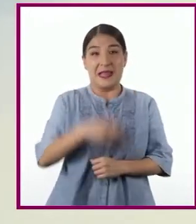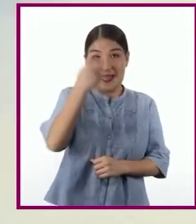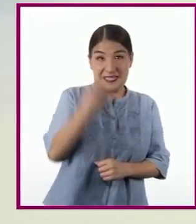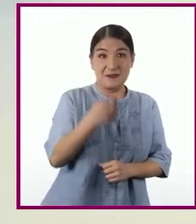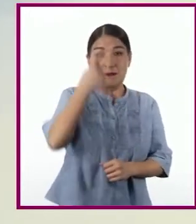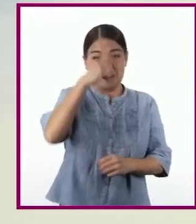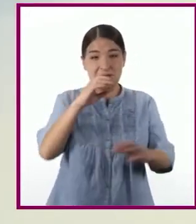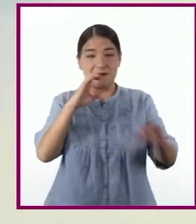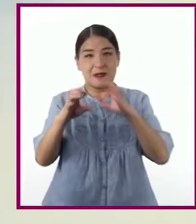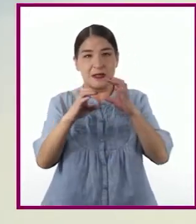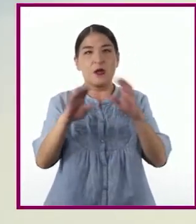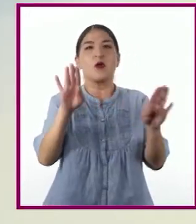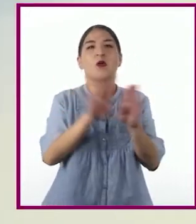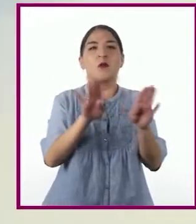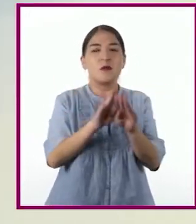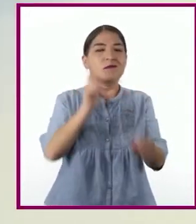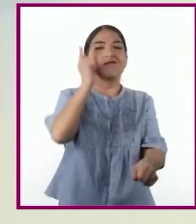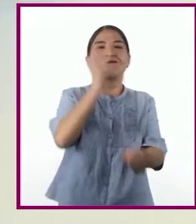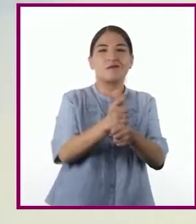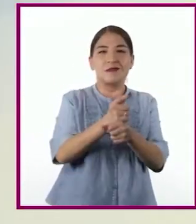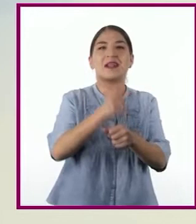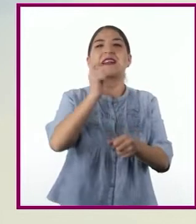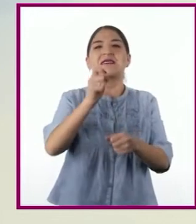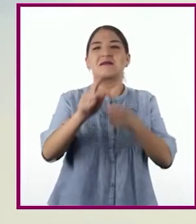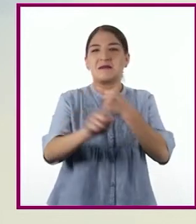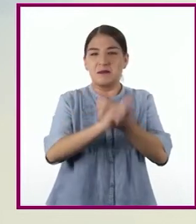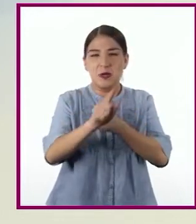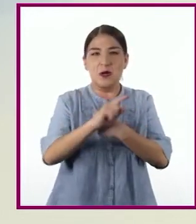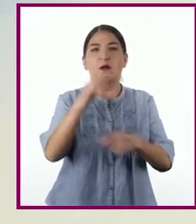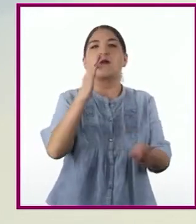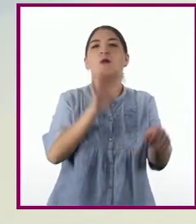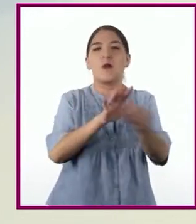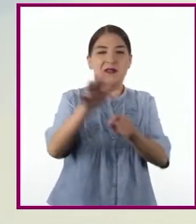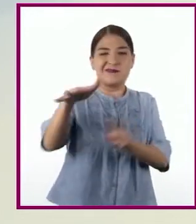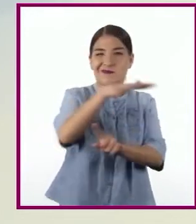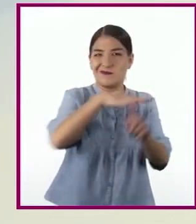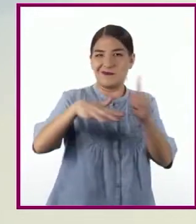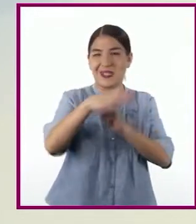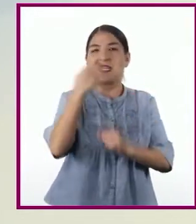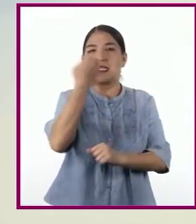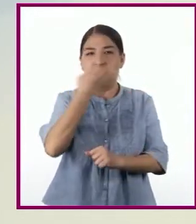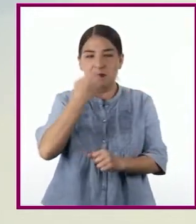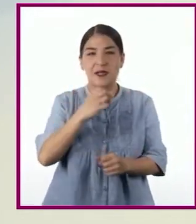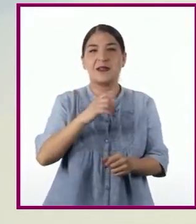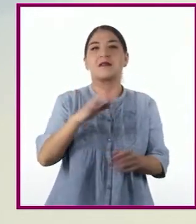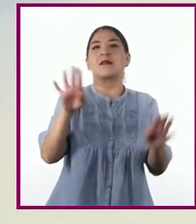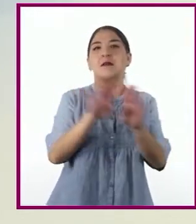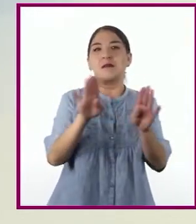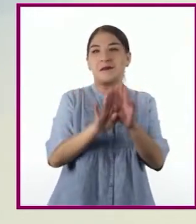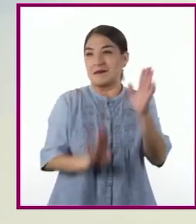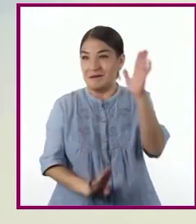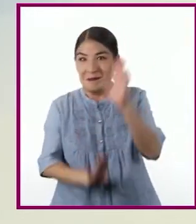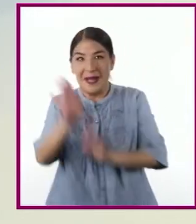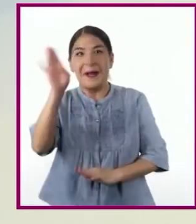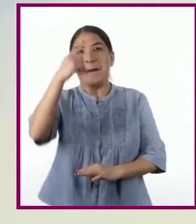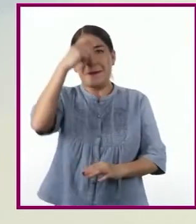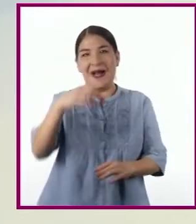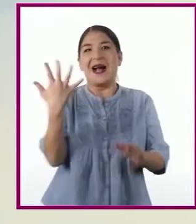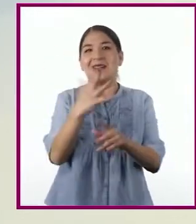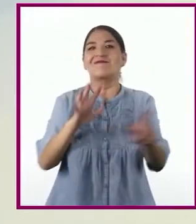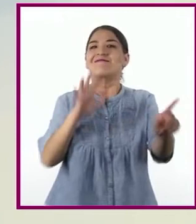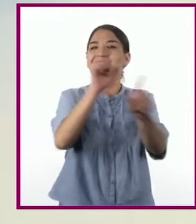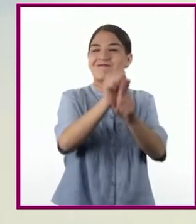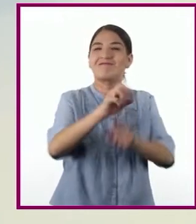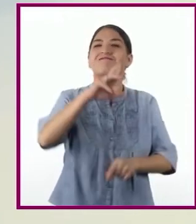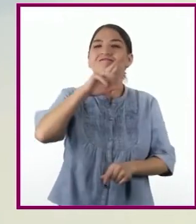permite identificar la situación que existe en su contexto escolar, los logros y aspectos a mejorar,